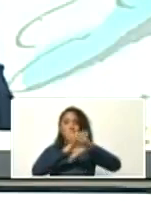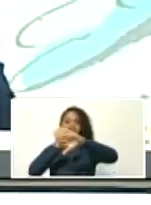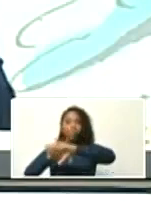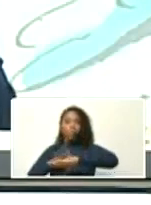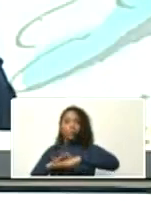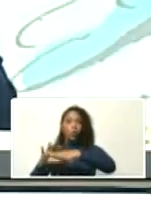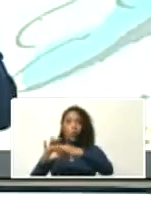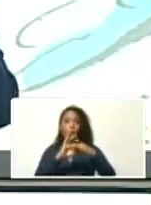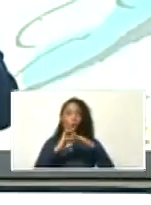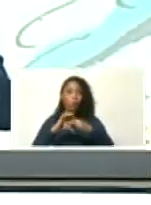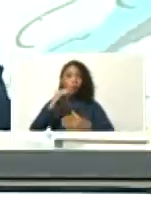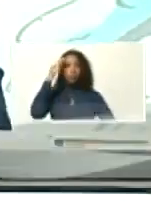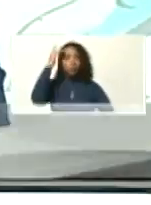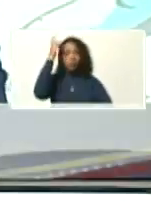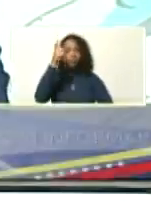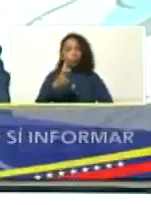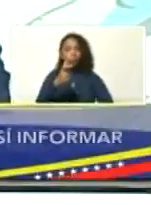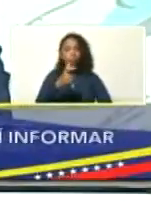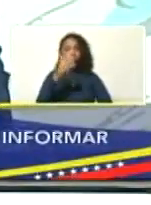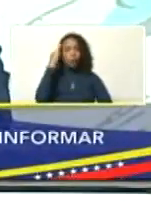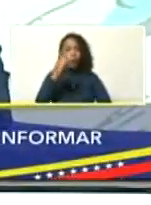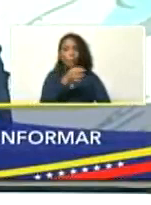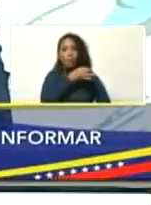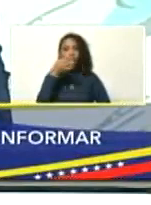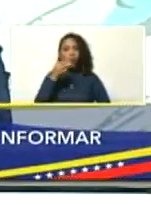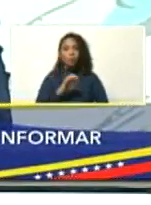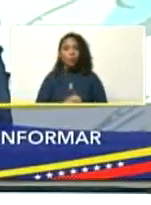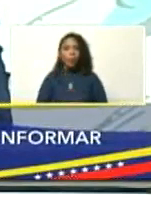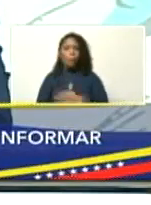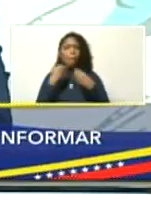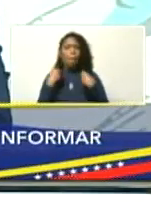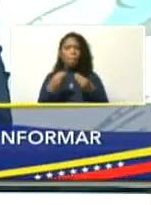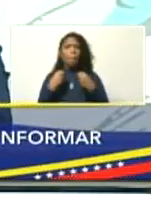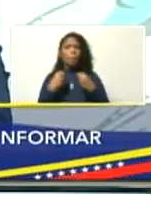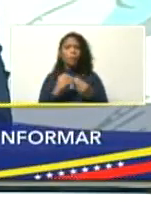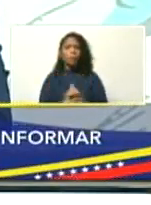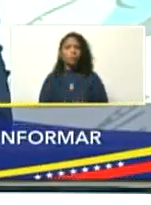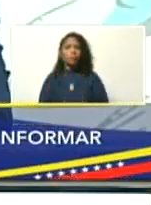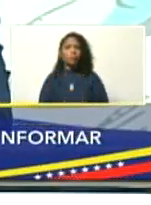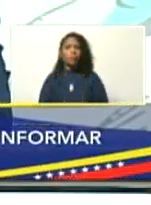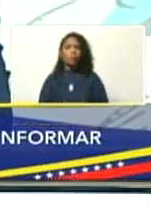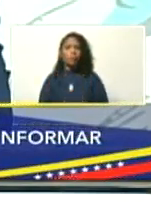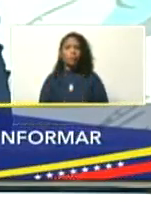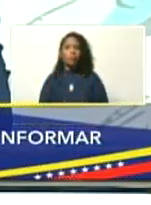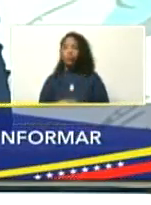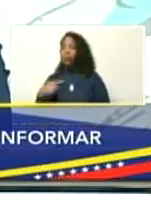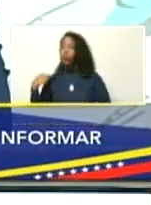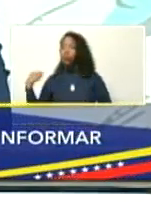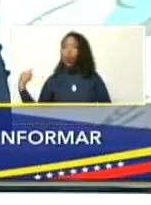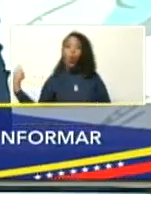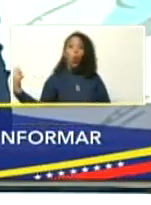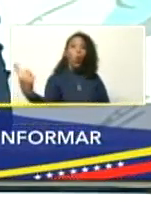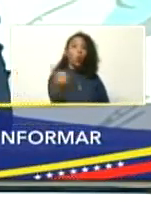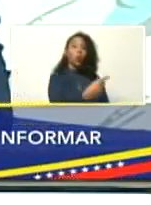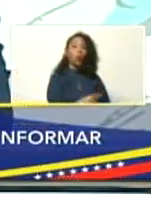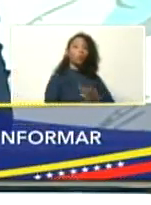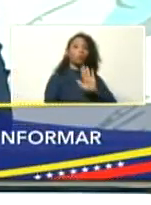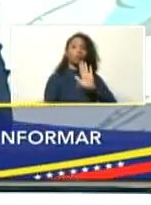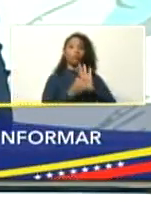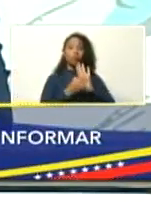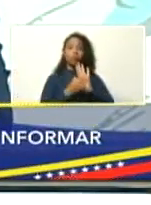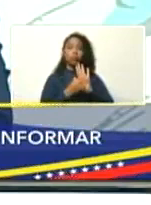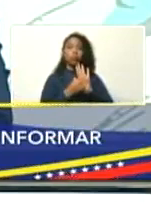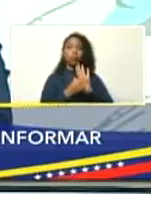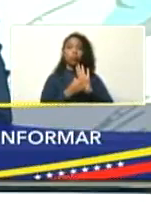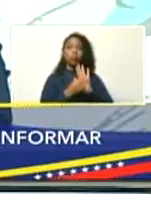Unión Cívico-Militar Perfecta, para que entre todos nos pongamos